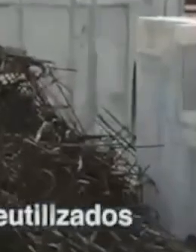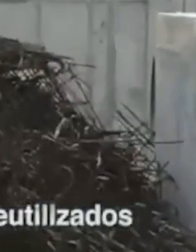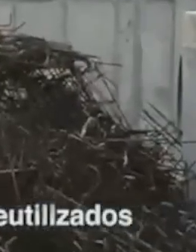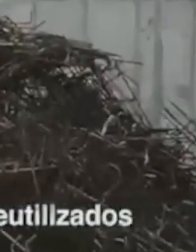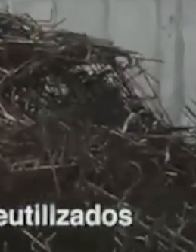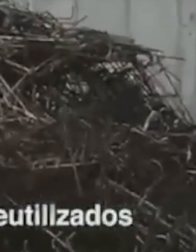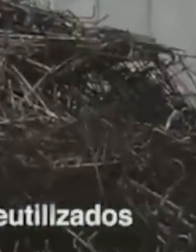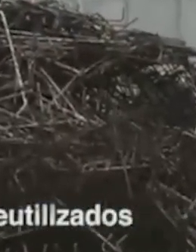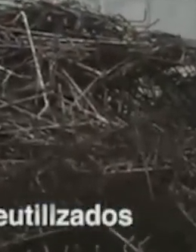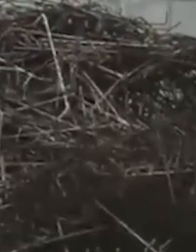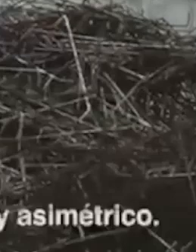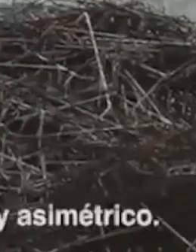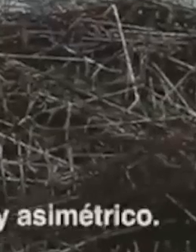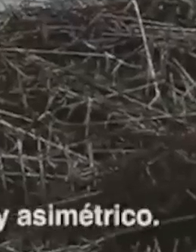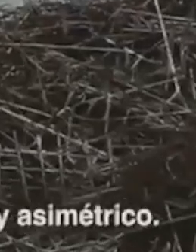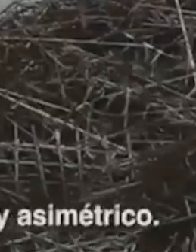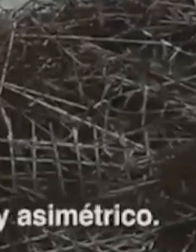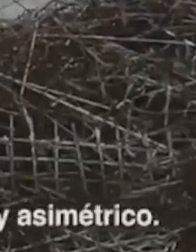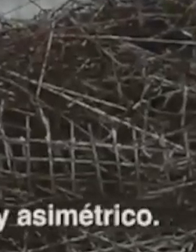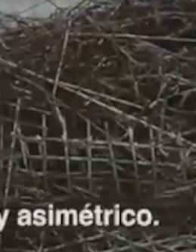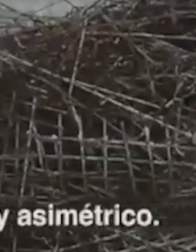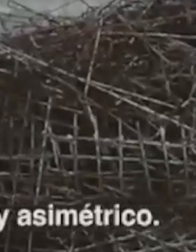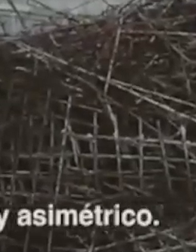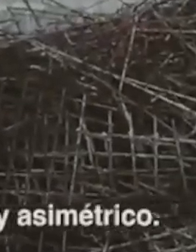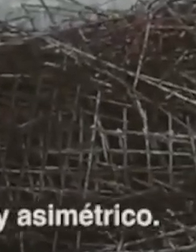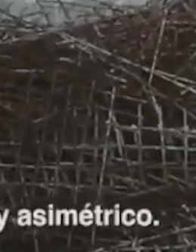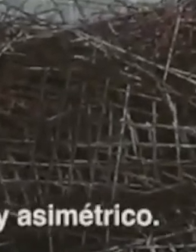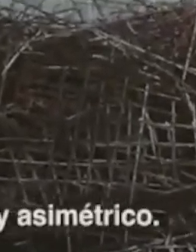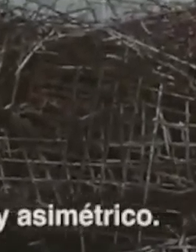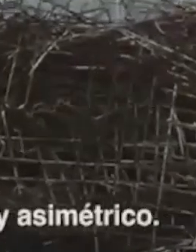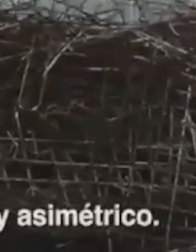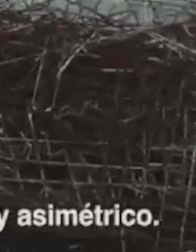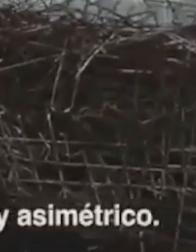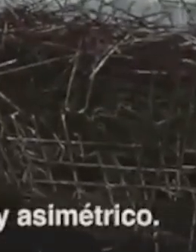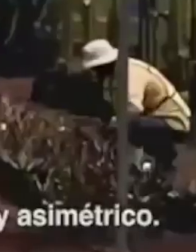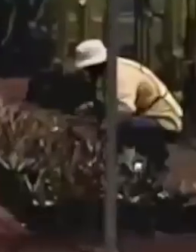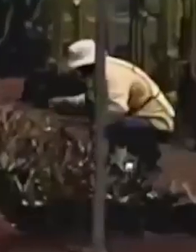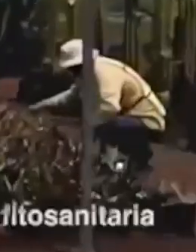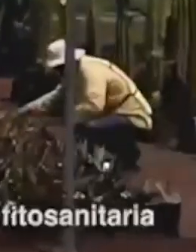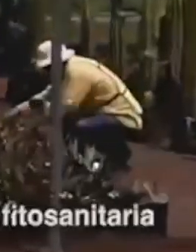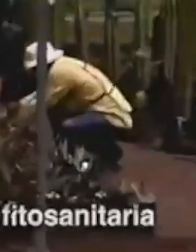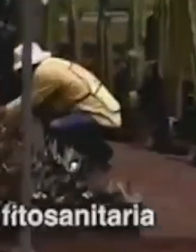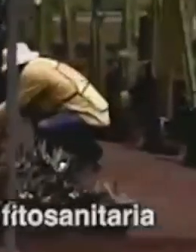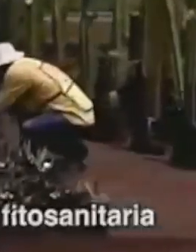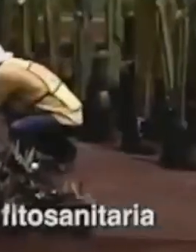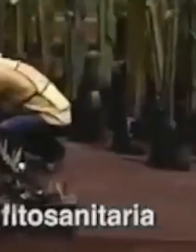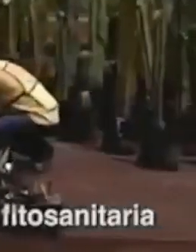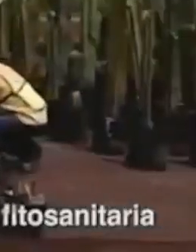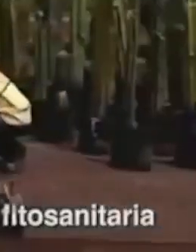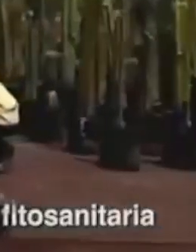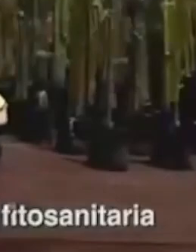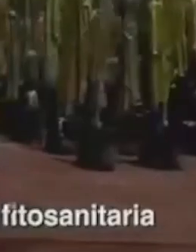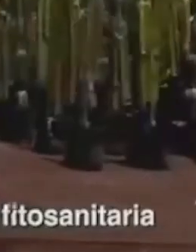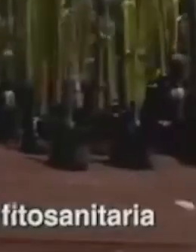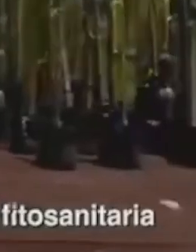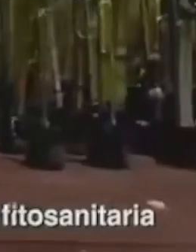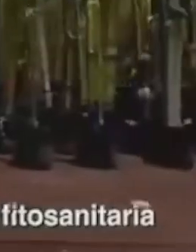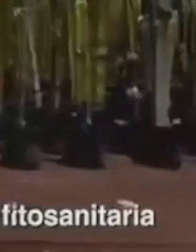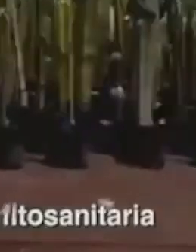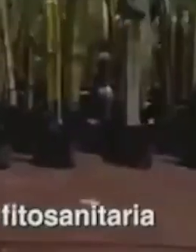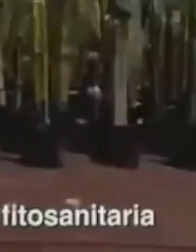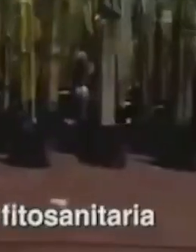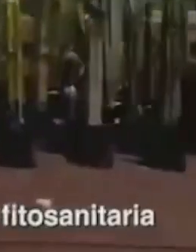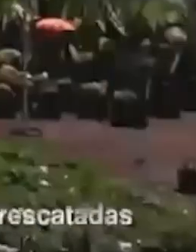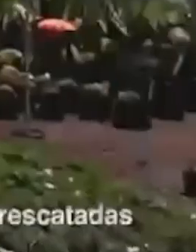sobrante de los registros reutilizados para la creación de los laberintos circular, rectangular y asimétrico. A la par, siguen las tareas de mantenimiento y